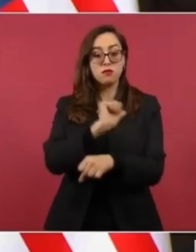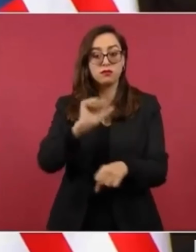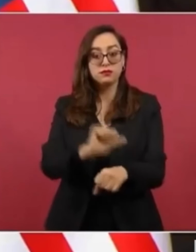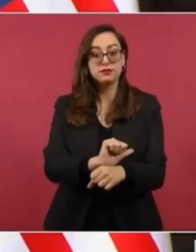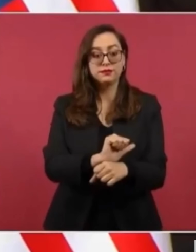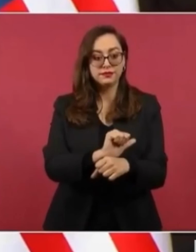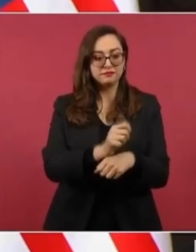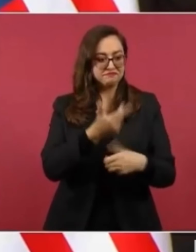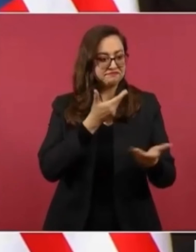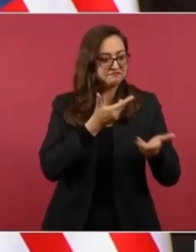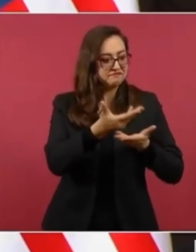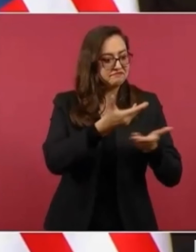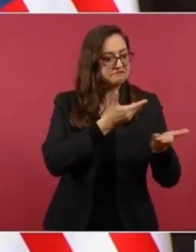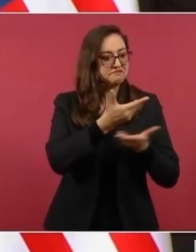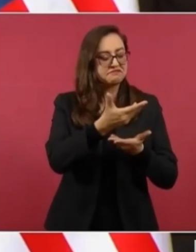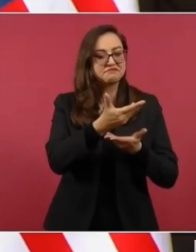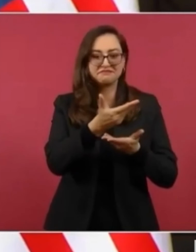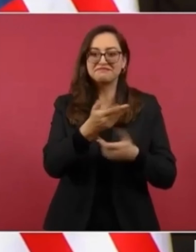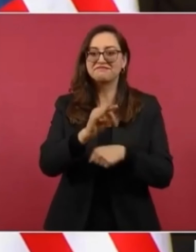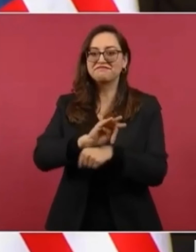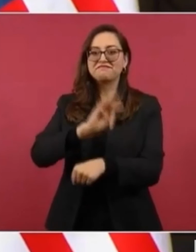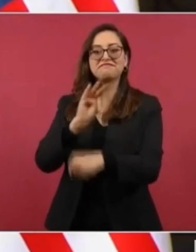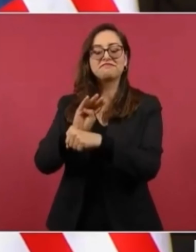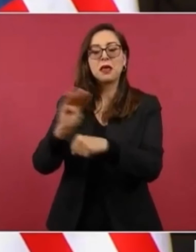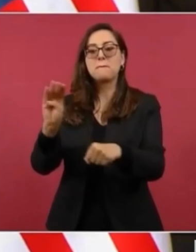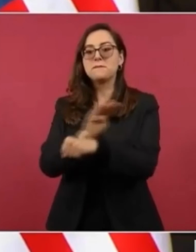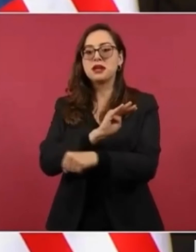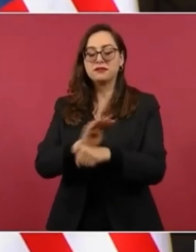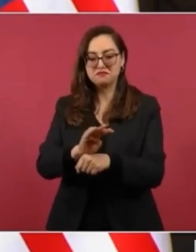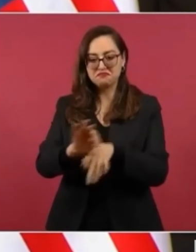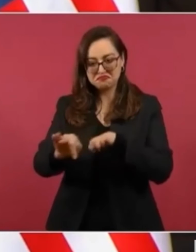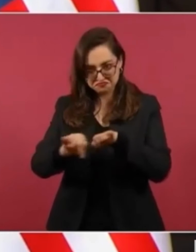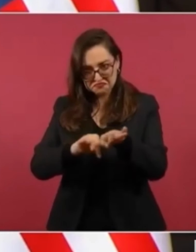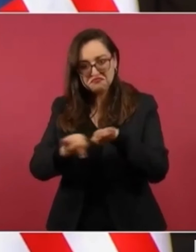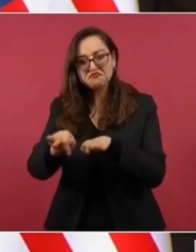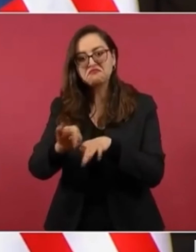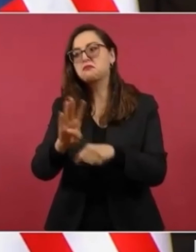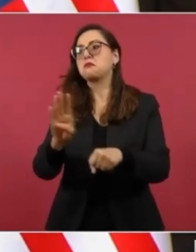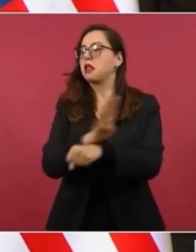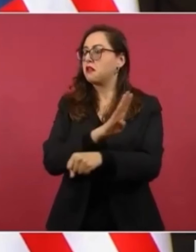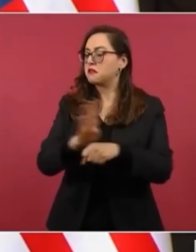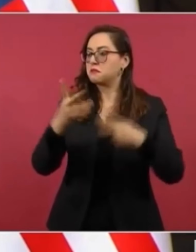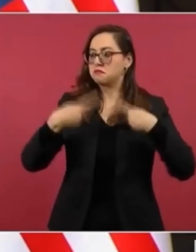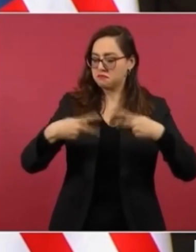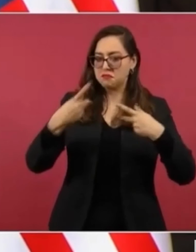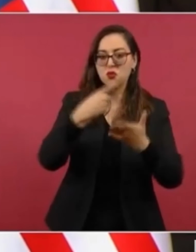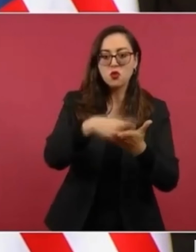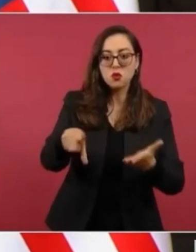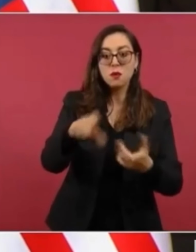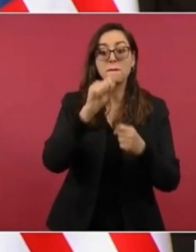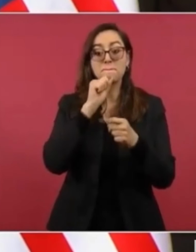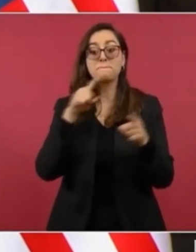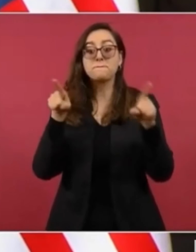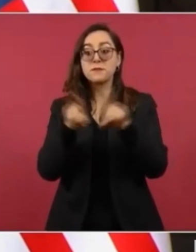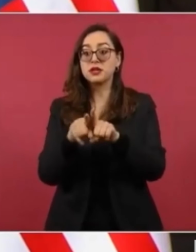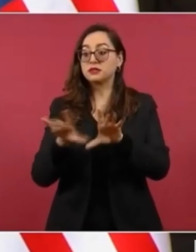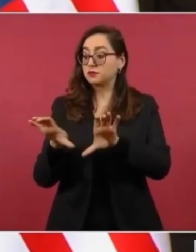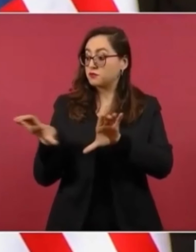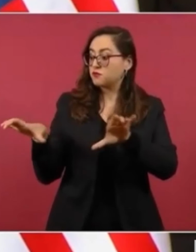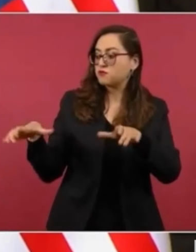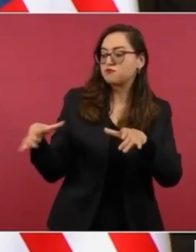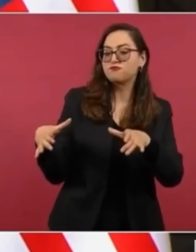los trabajadores, bueno para los consumidores y para las comunidades en nuestro país. La